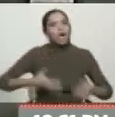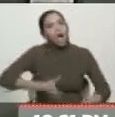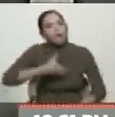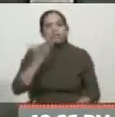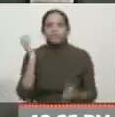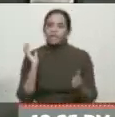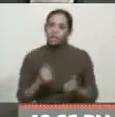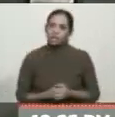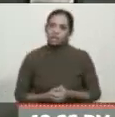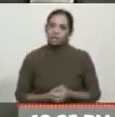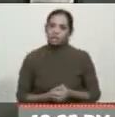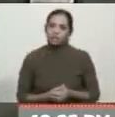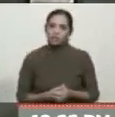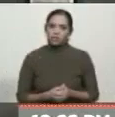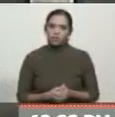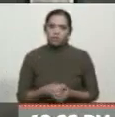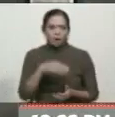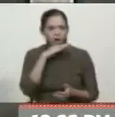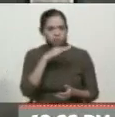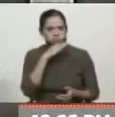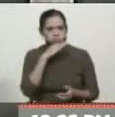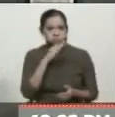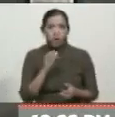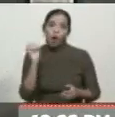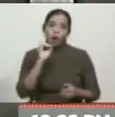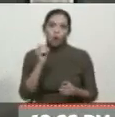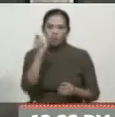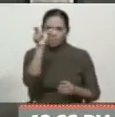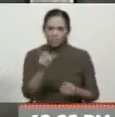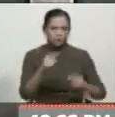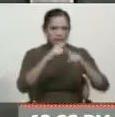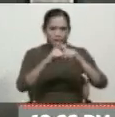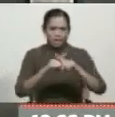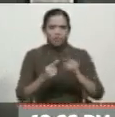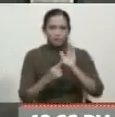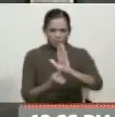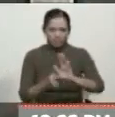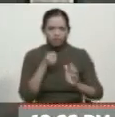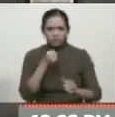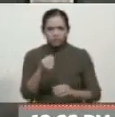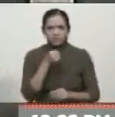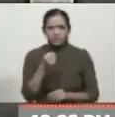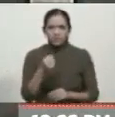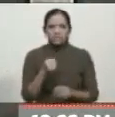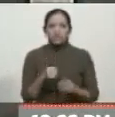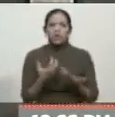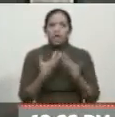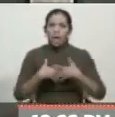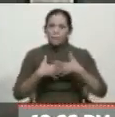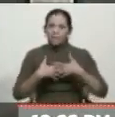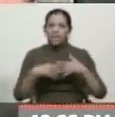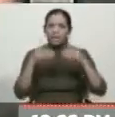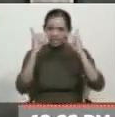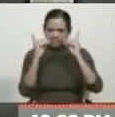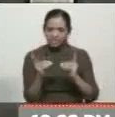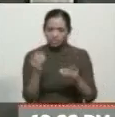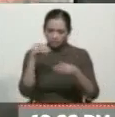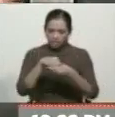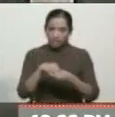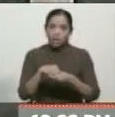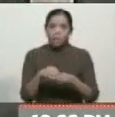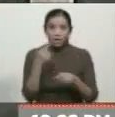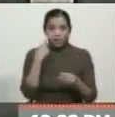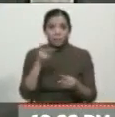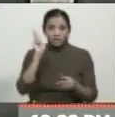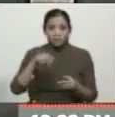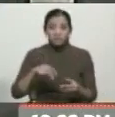rechera. O que una persona X, yo voy a estar mostrando hoy un reportaje que estoy haciendo de los empresarios que han decidido quedarse, para que veamos también